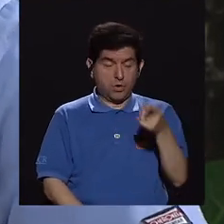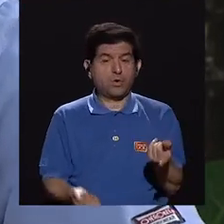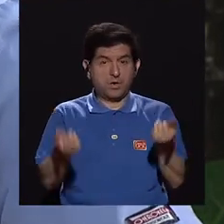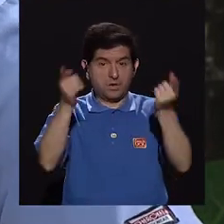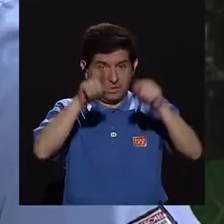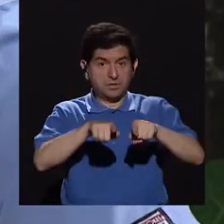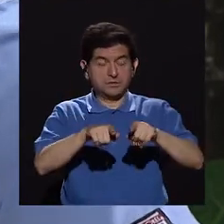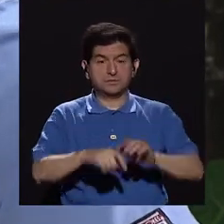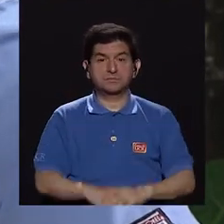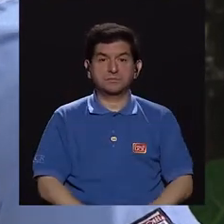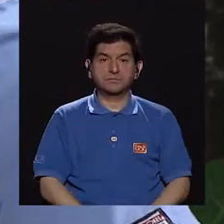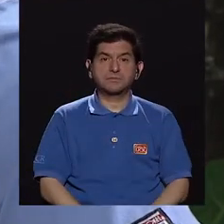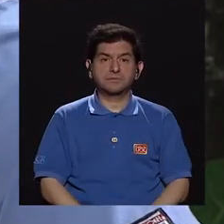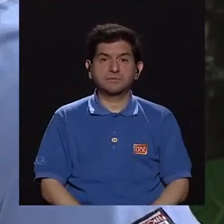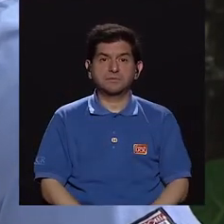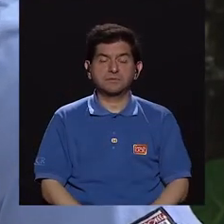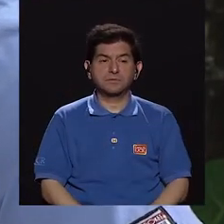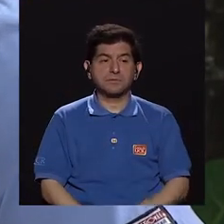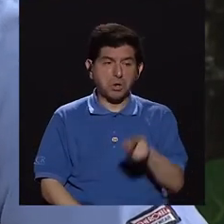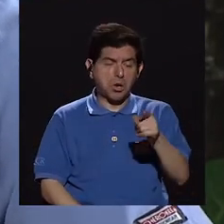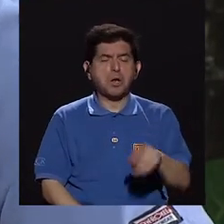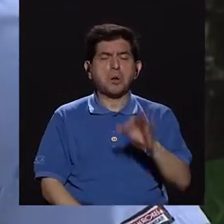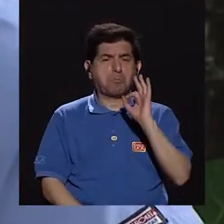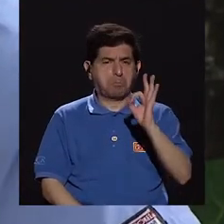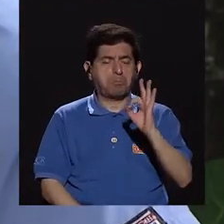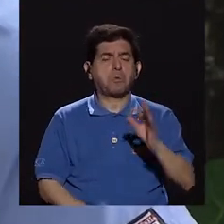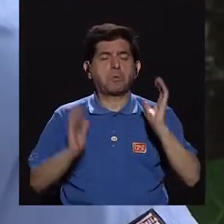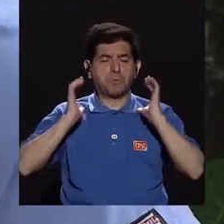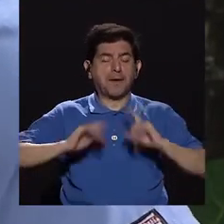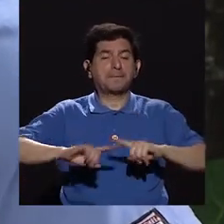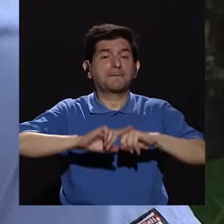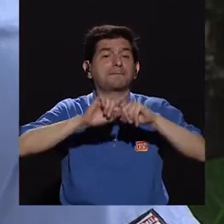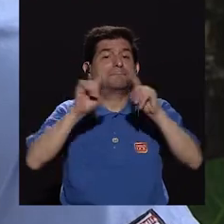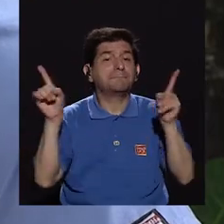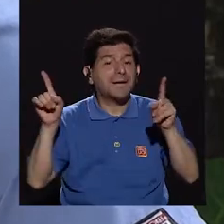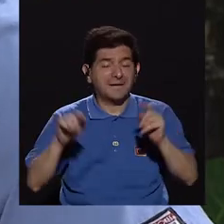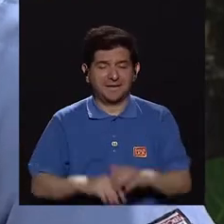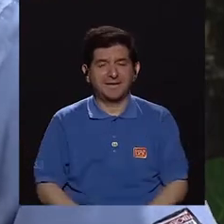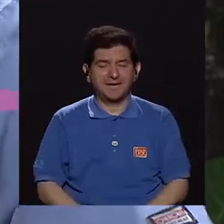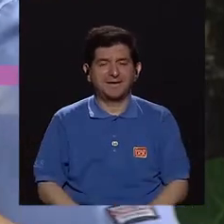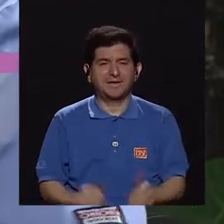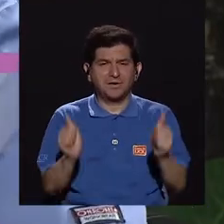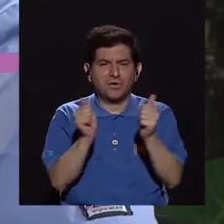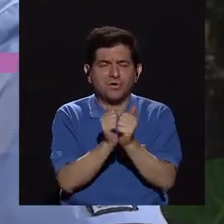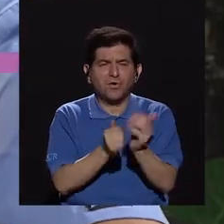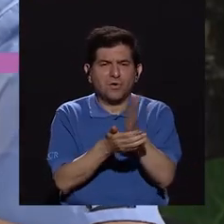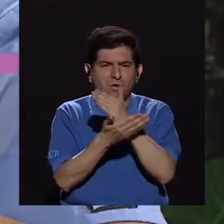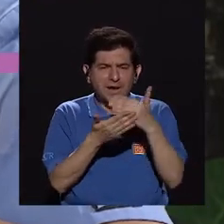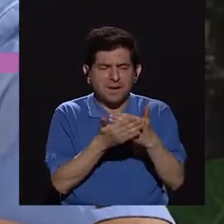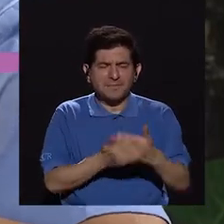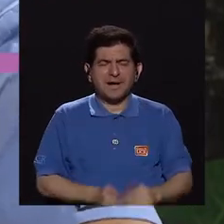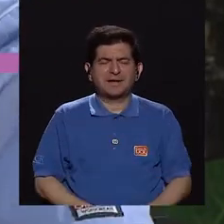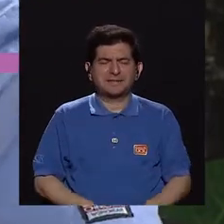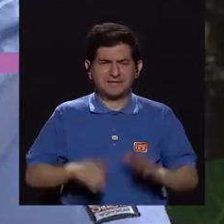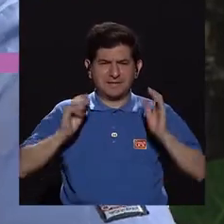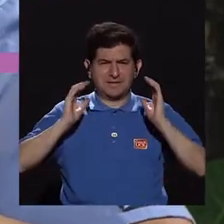parece bastante, es bastante amigable con el cuerpo. Sin embargo, con esto de las curvaturas fisiológicas